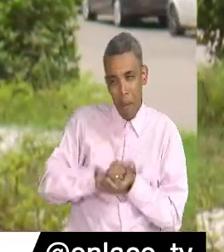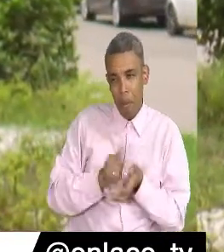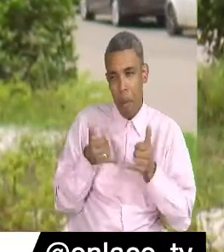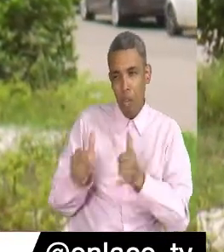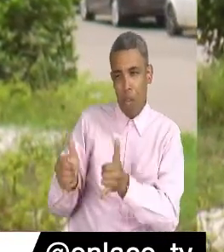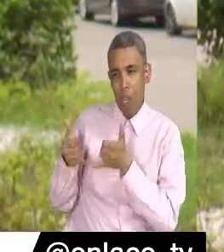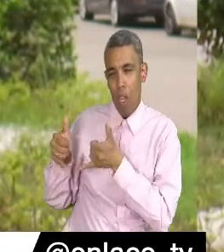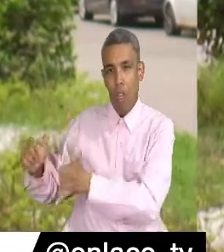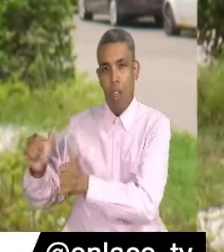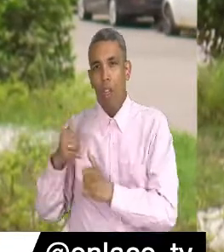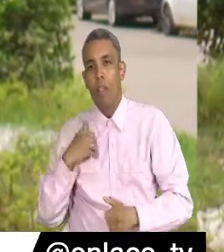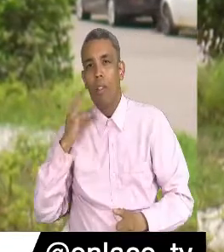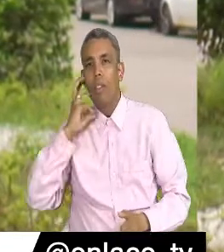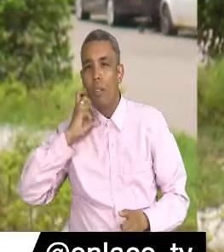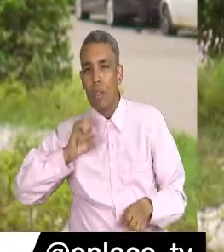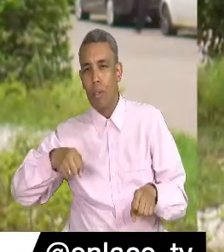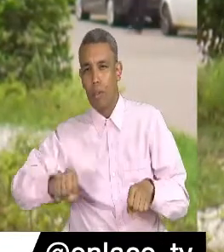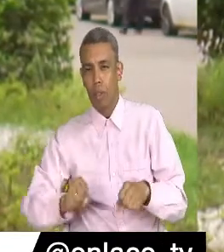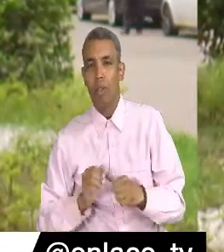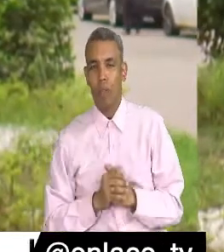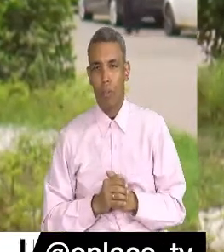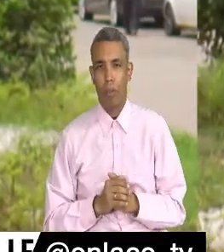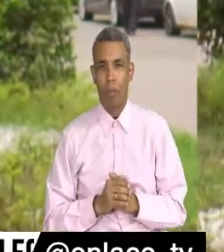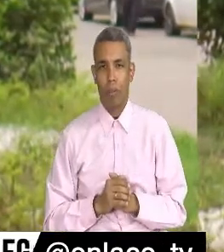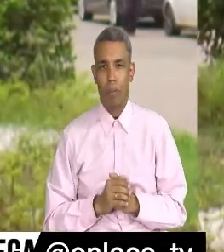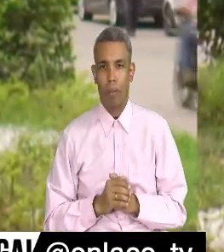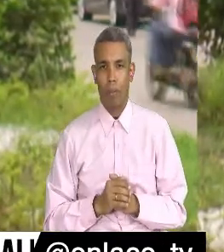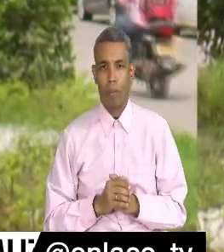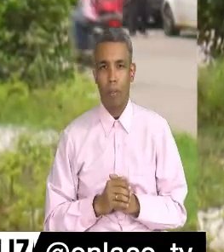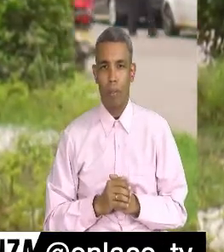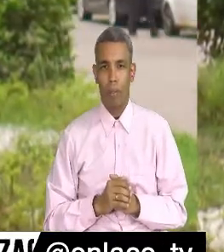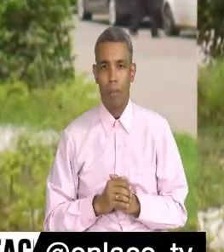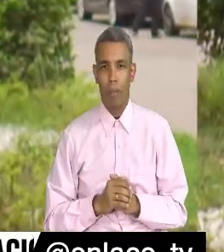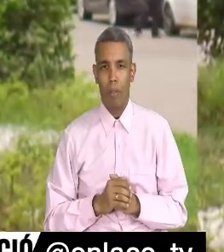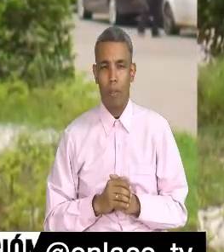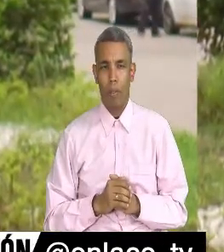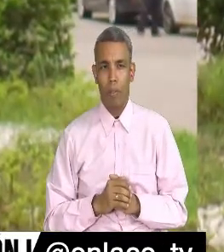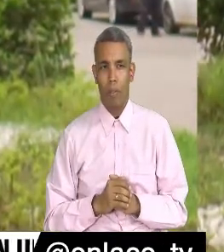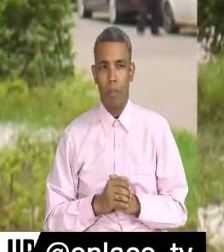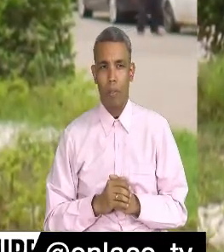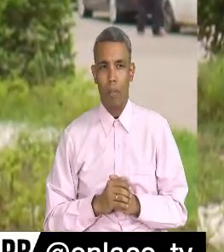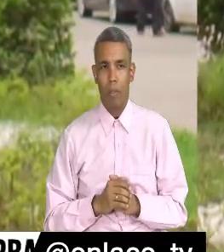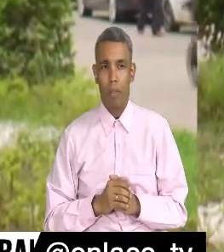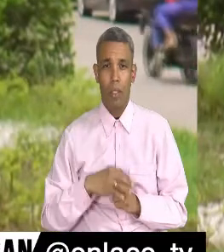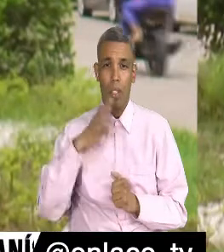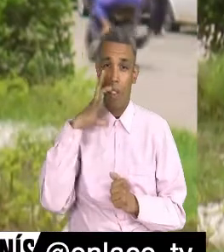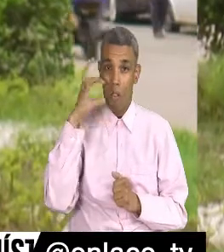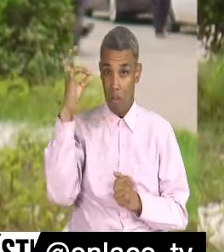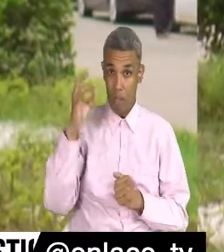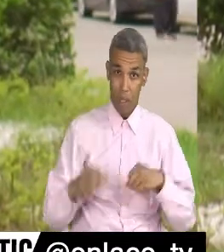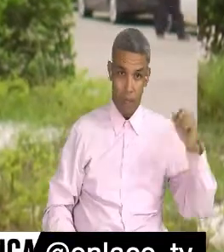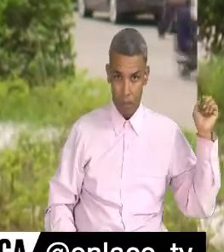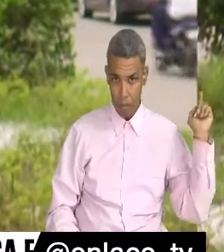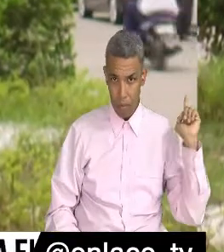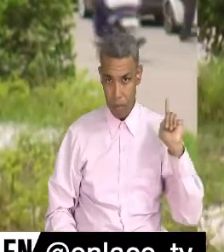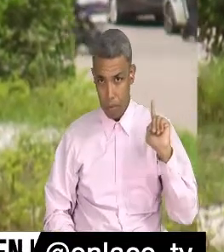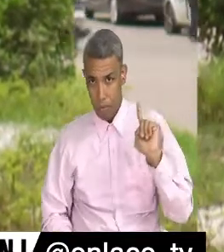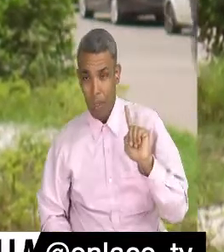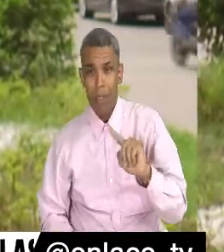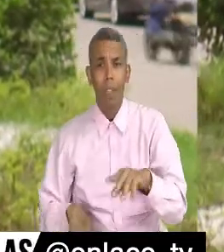y llama a la señora de adentro, llama a la señora, a la que estaba encargada, y le dice a la